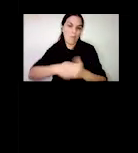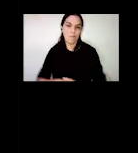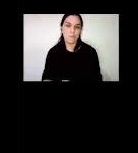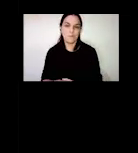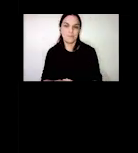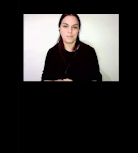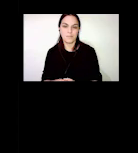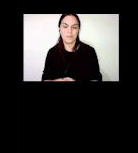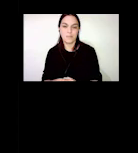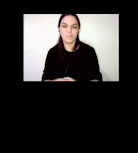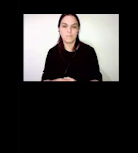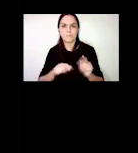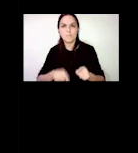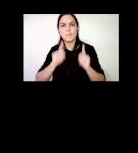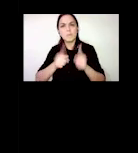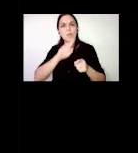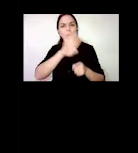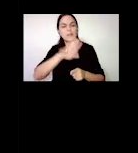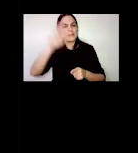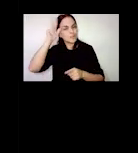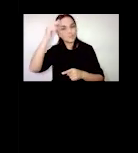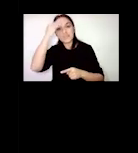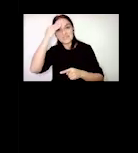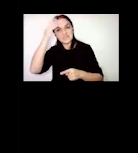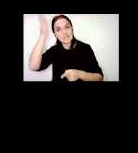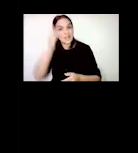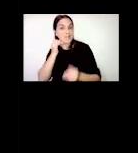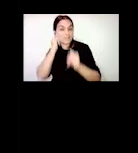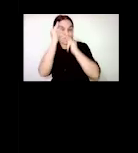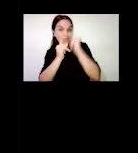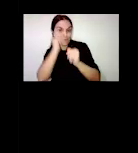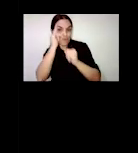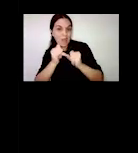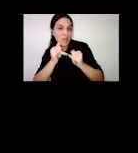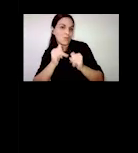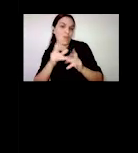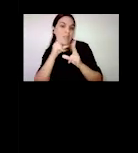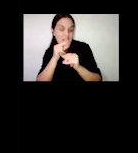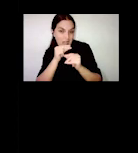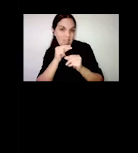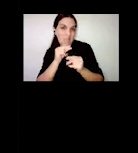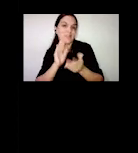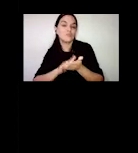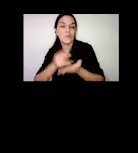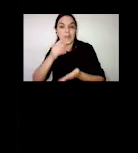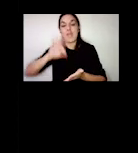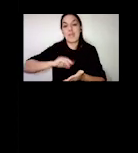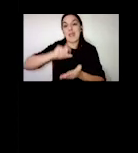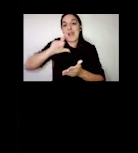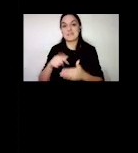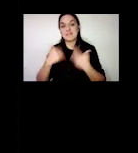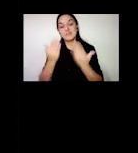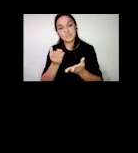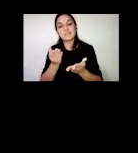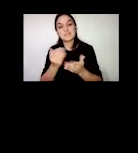lo de la 4815 que no han informado en el 572, que no han tomado en ganancias, queda, digamos, siempre y